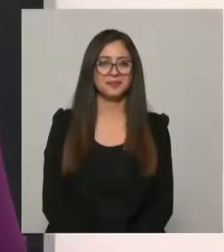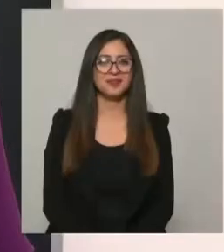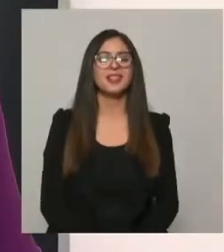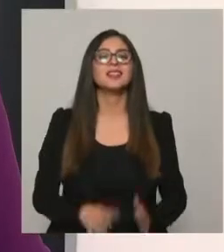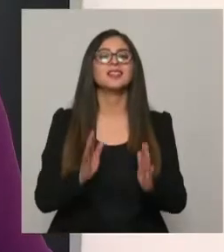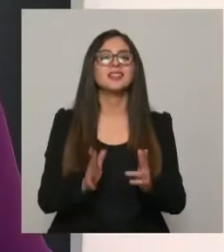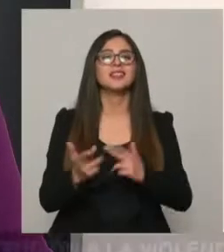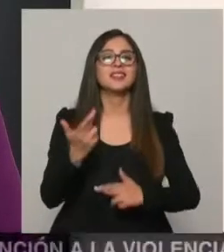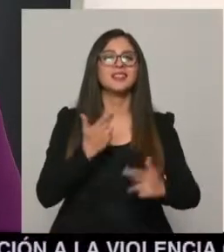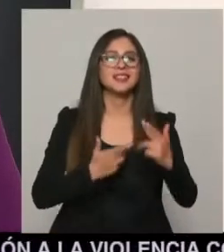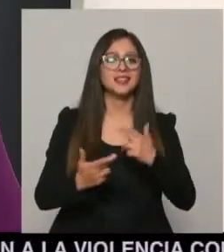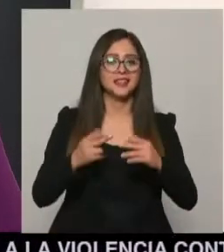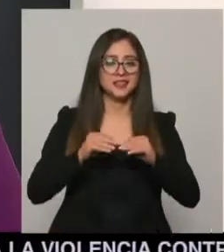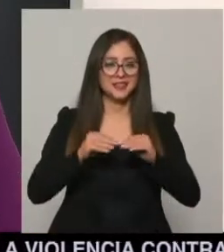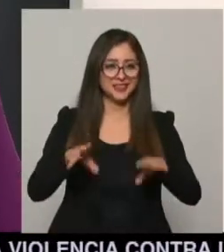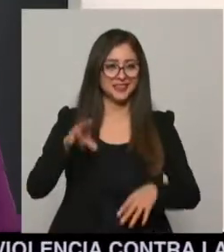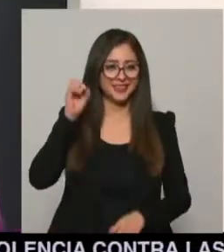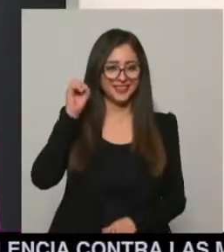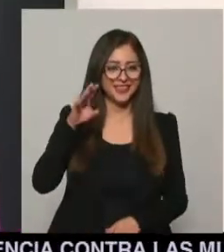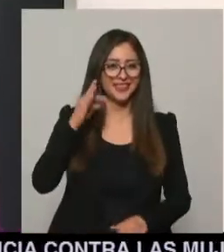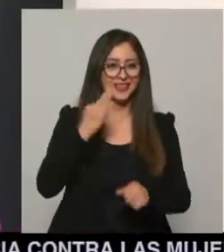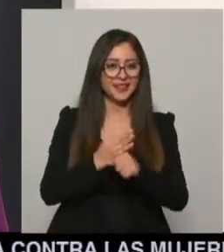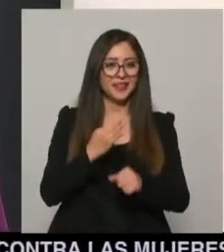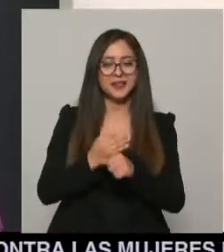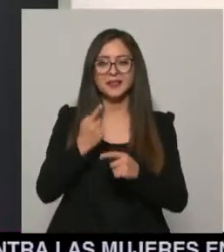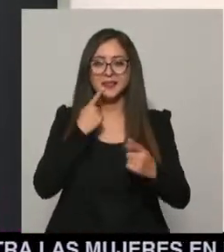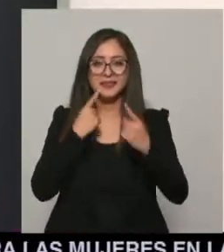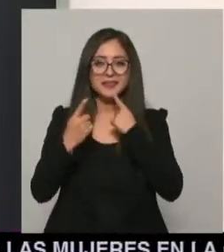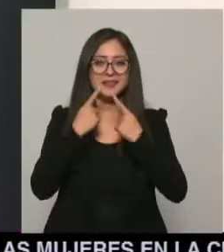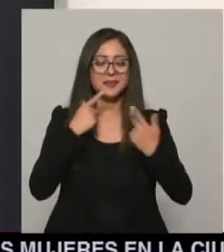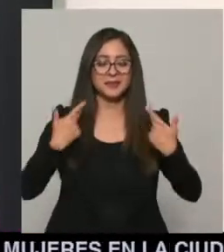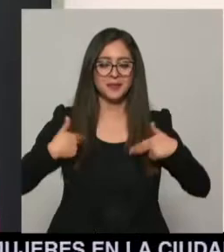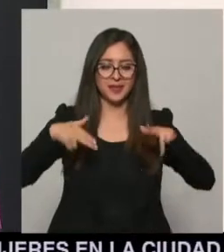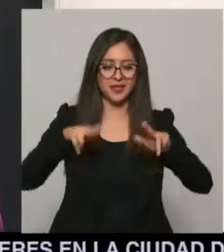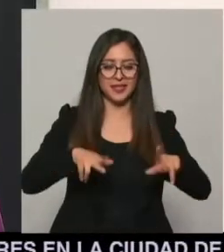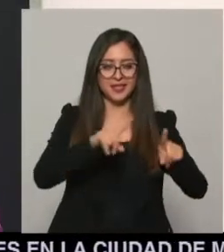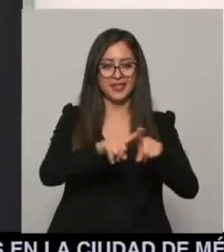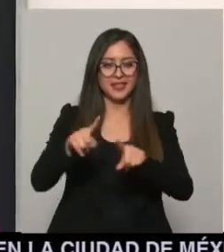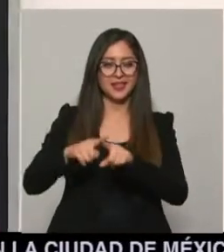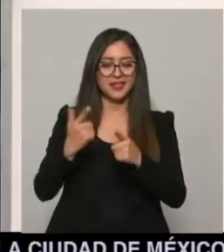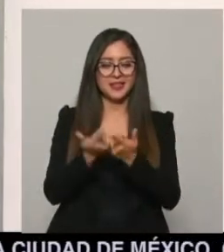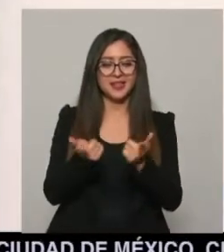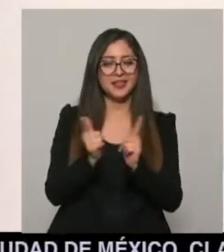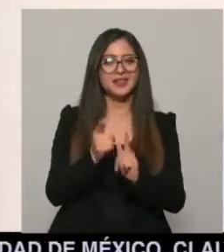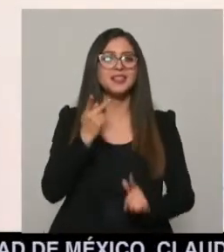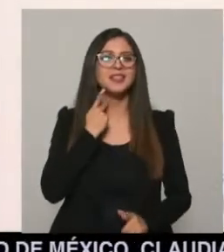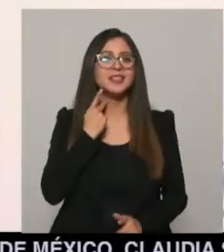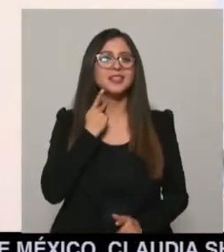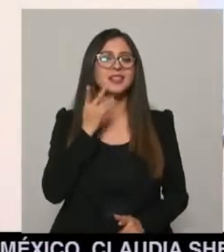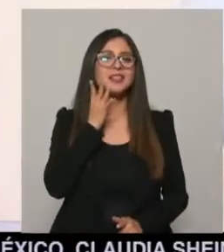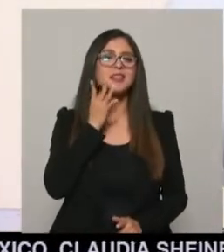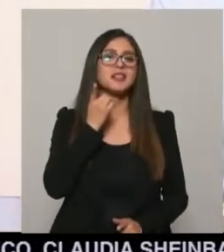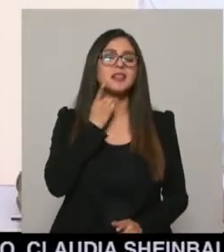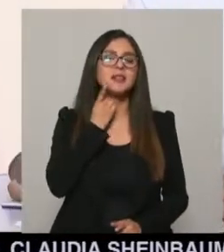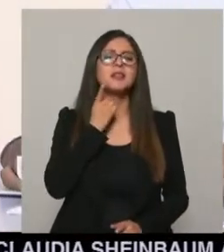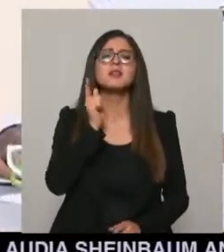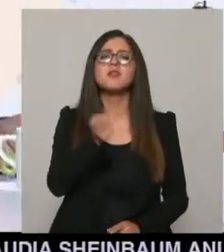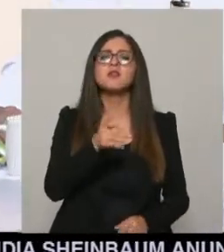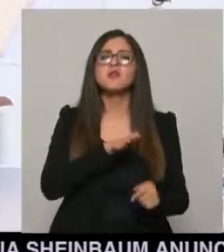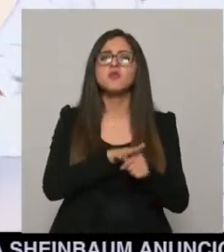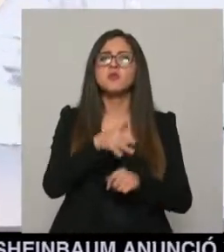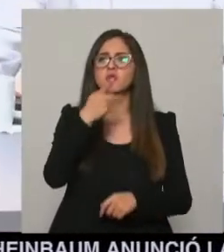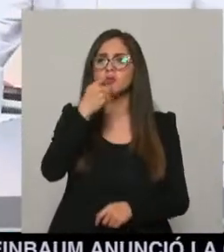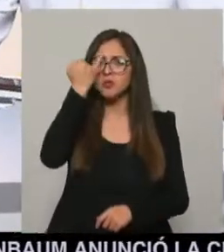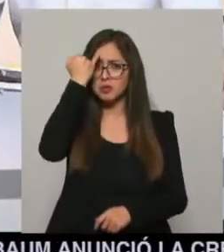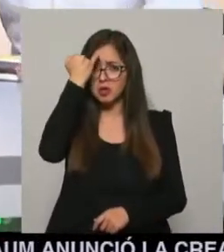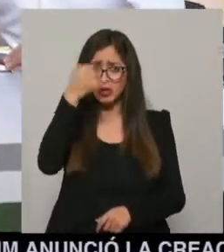Estamos de vuelta, estamos transmitiendo en vivo el debate aquí con los representantes de cada uno de los partidos políticos en el Congreso local. ¿Cuál es su posicionamiento?